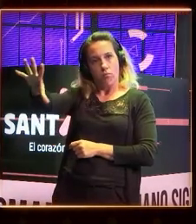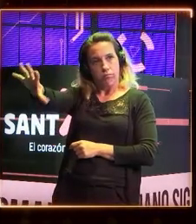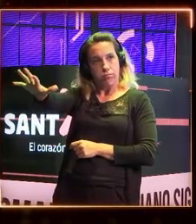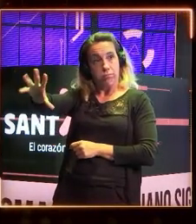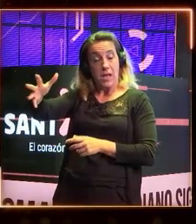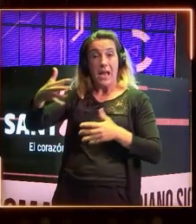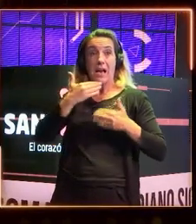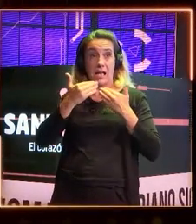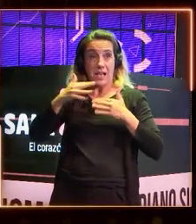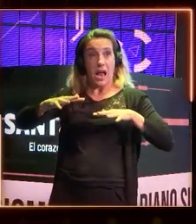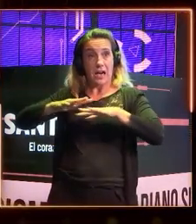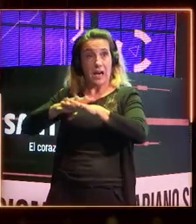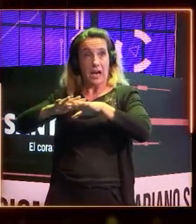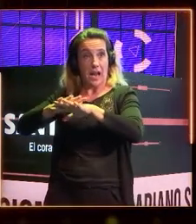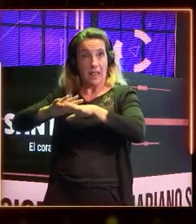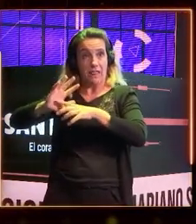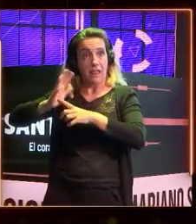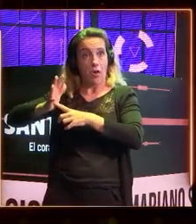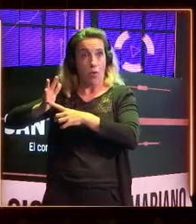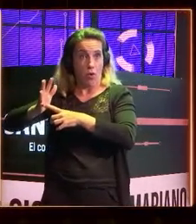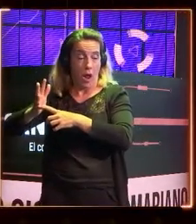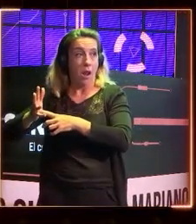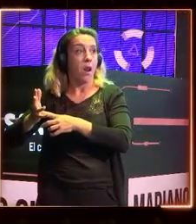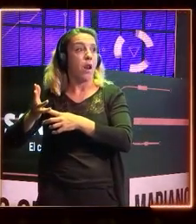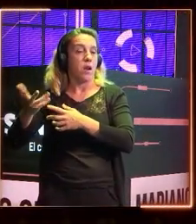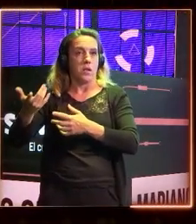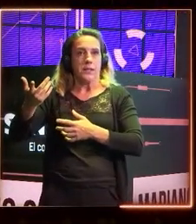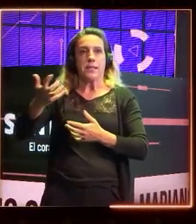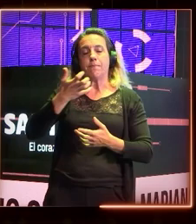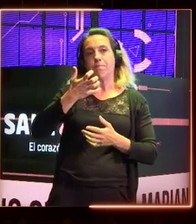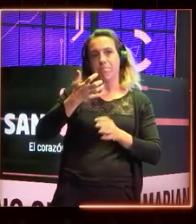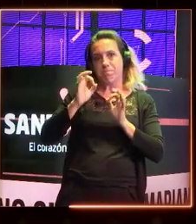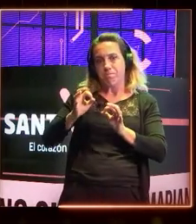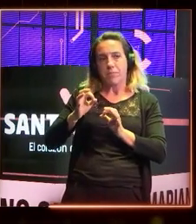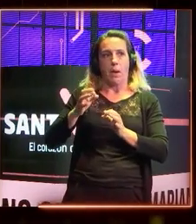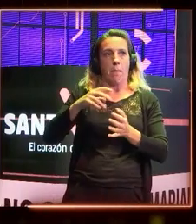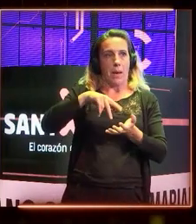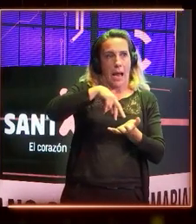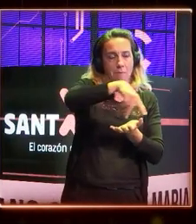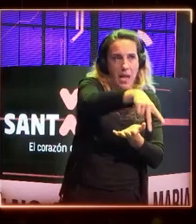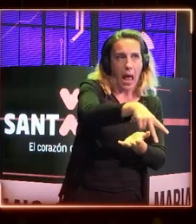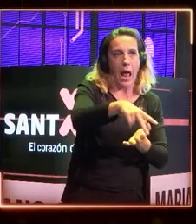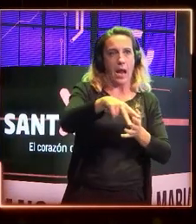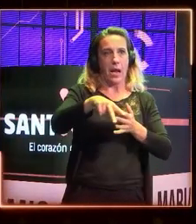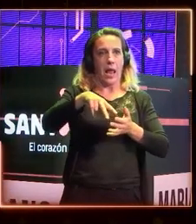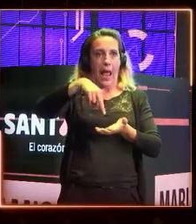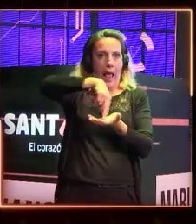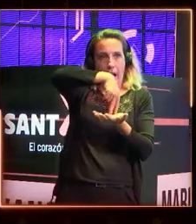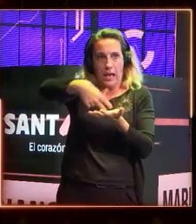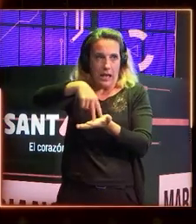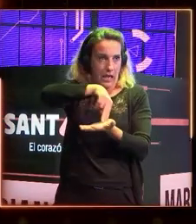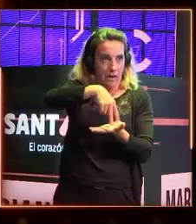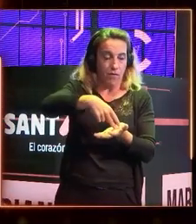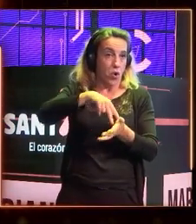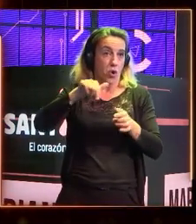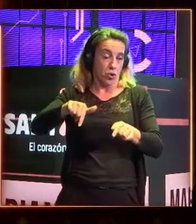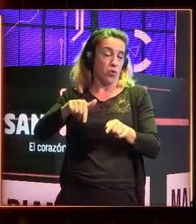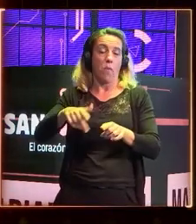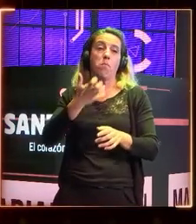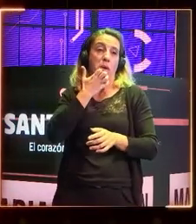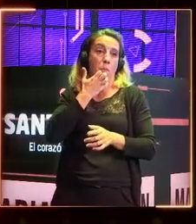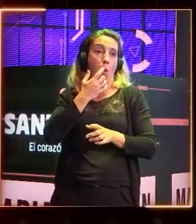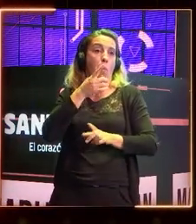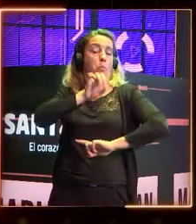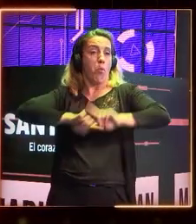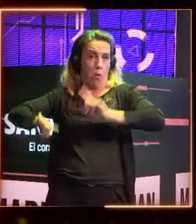funcional y fundamental para toda nuestra existencia no podríamos caminar No podíamos tener equilibrio de hecho es una de las grandes grandes dificultades de la robótica Cómo hacer